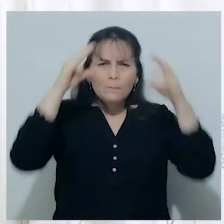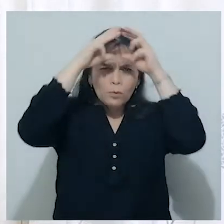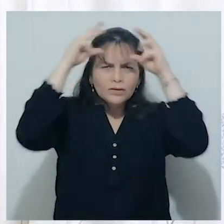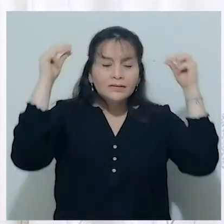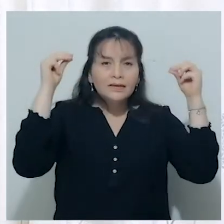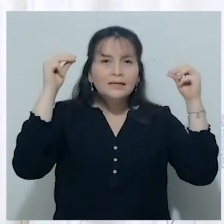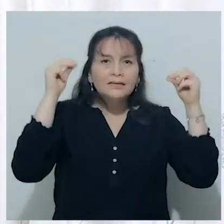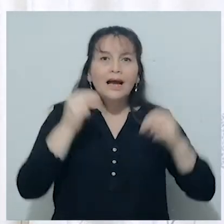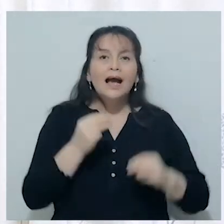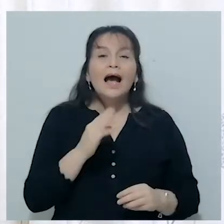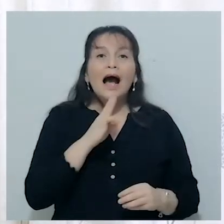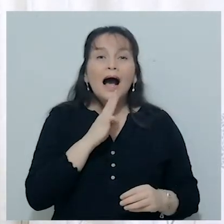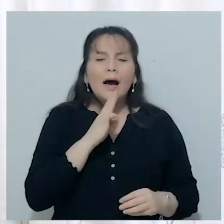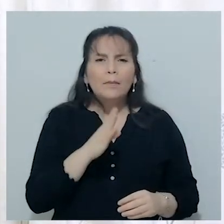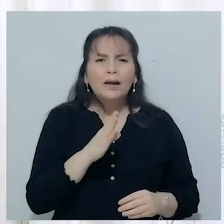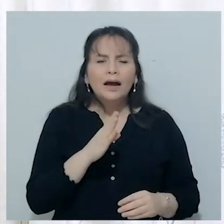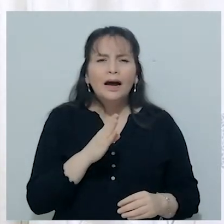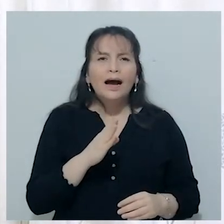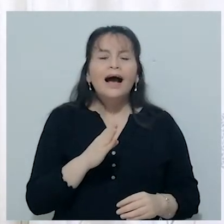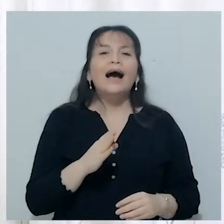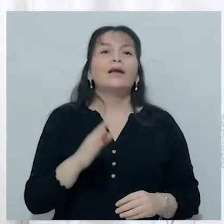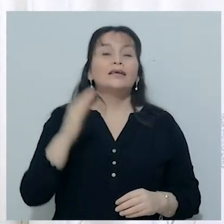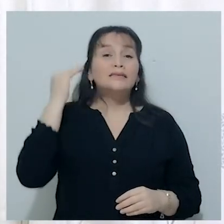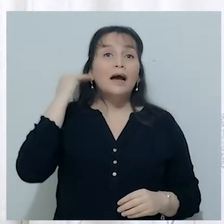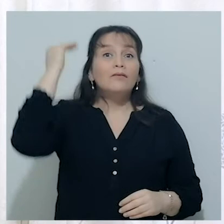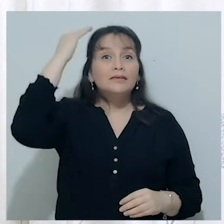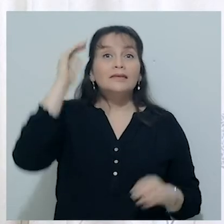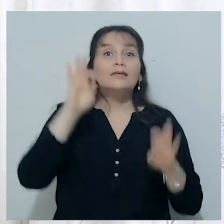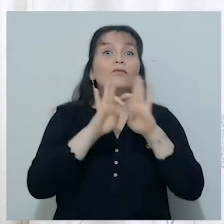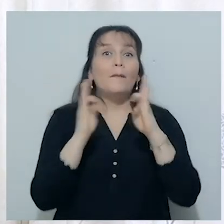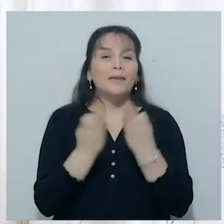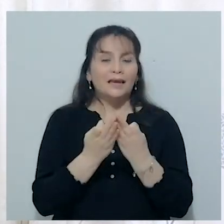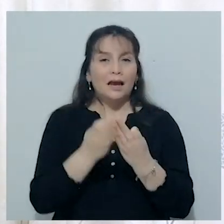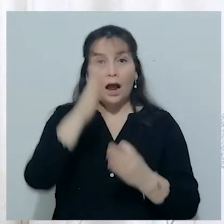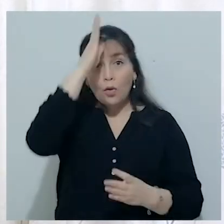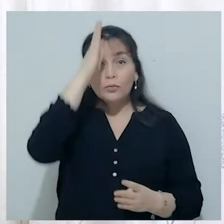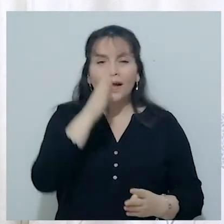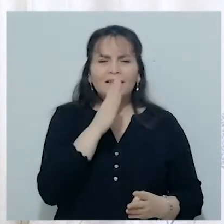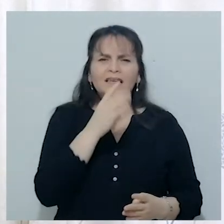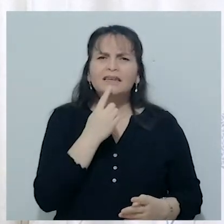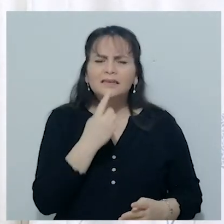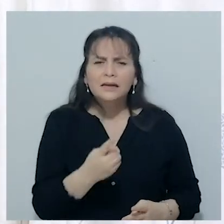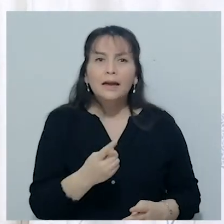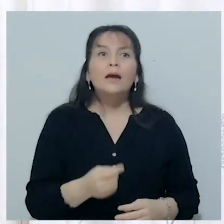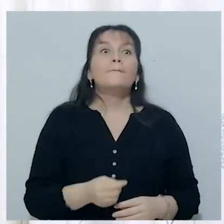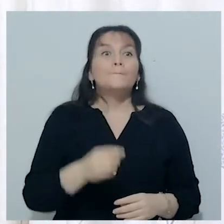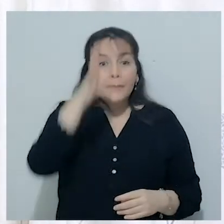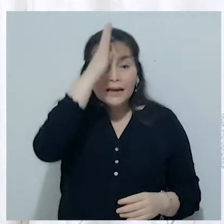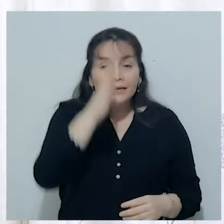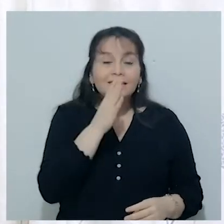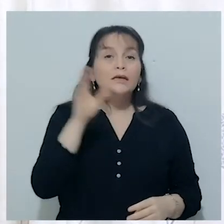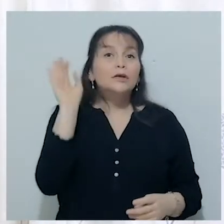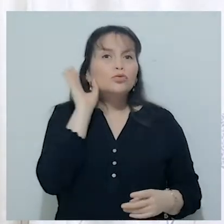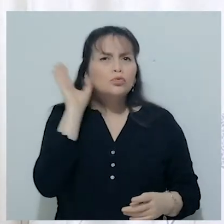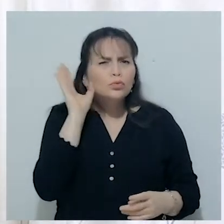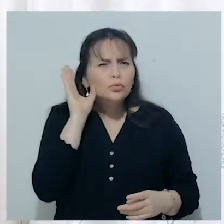Permítame decirlo de nuevo. Moisés está dirigiendo su mensaje a las cabezas de familia, a los padres. Les